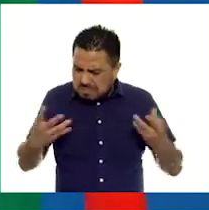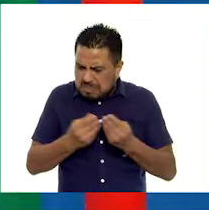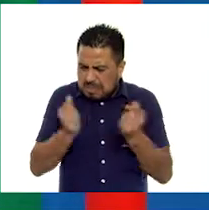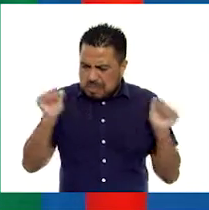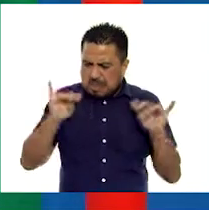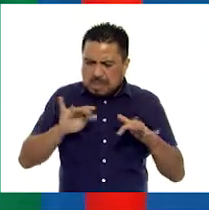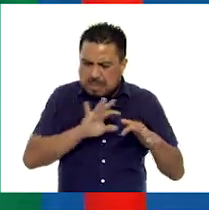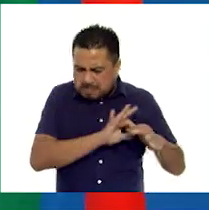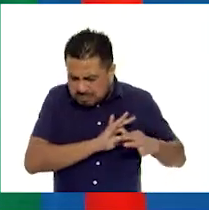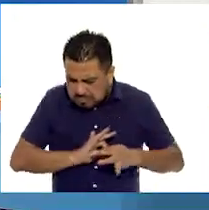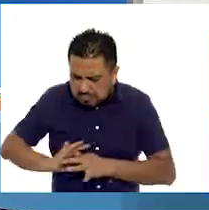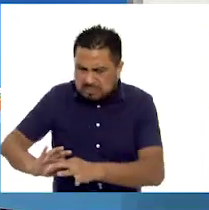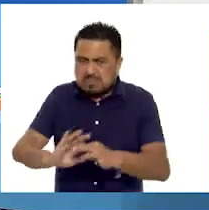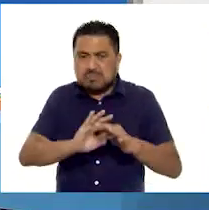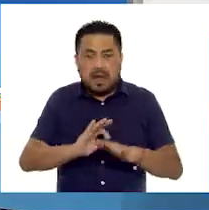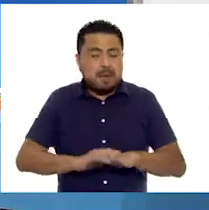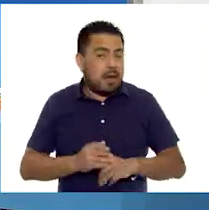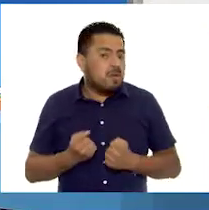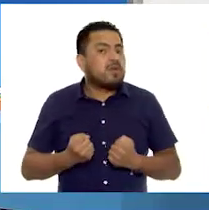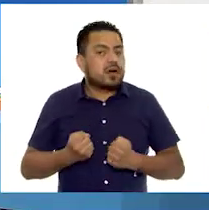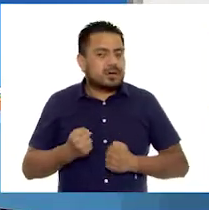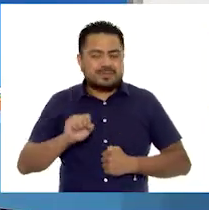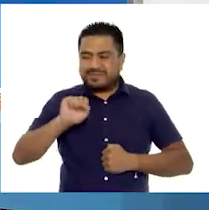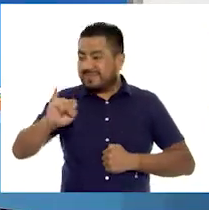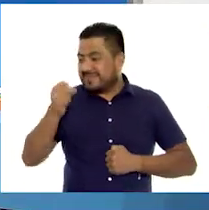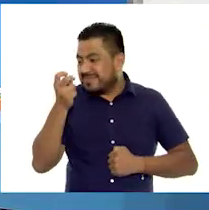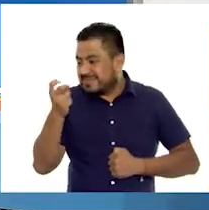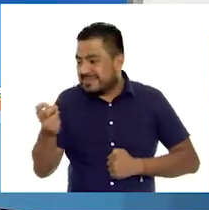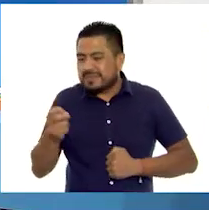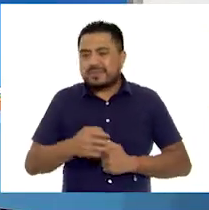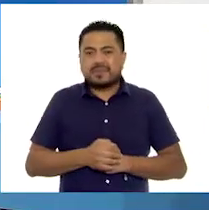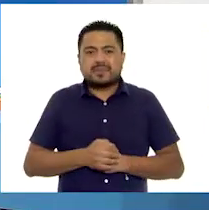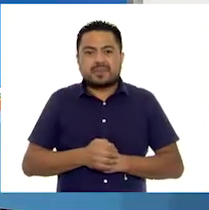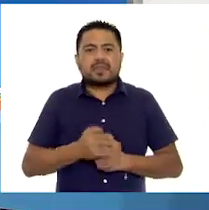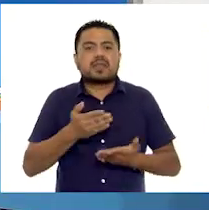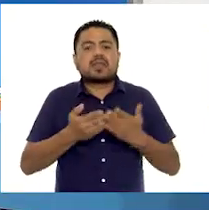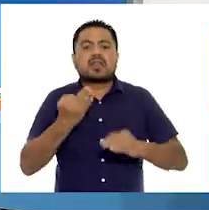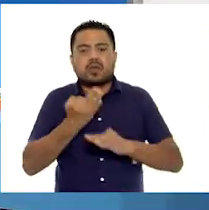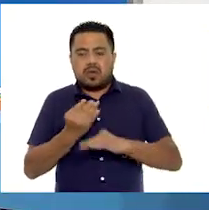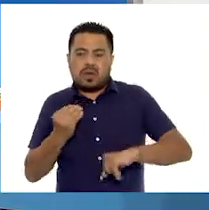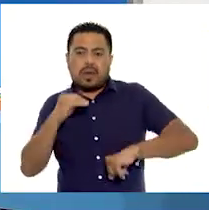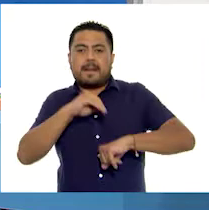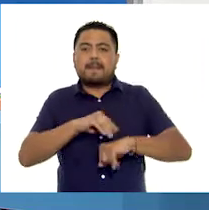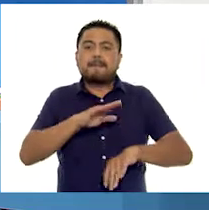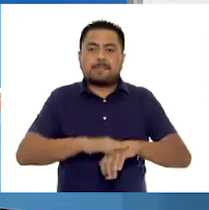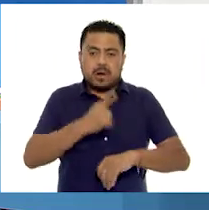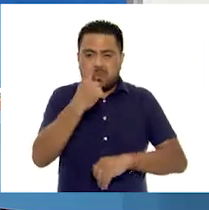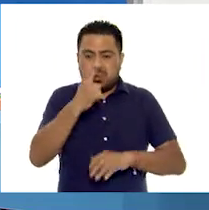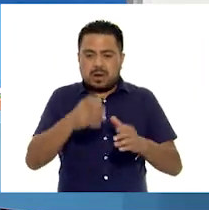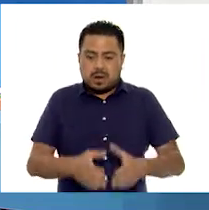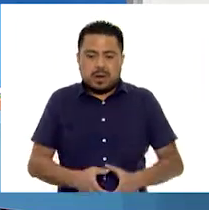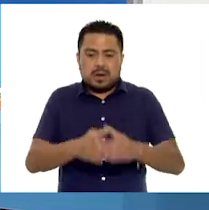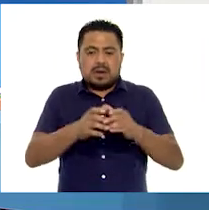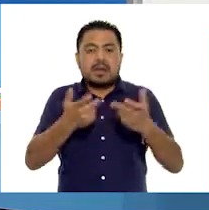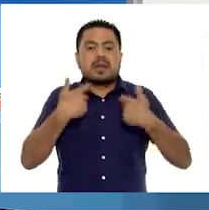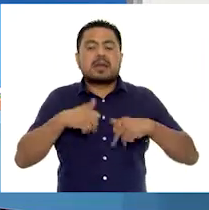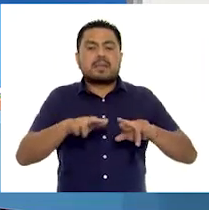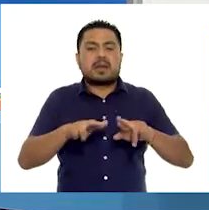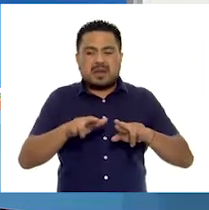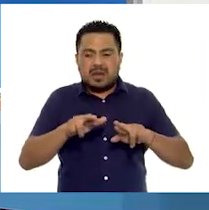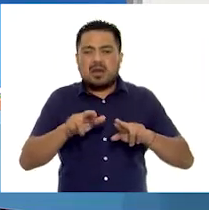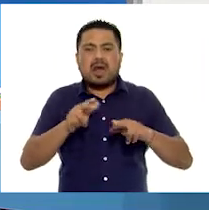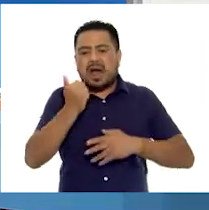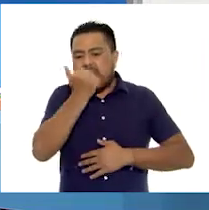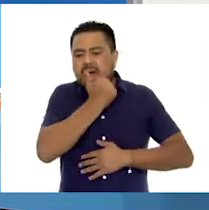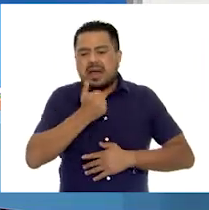unión hace la fuerza así es entonces vamos a poner una pieza más en nuestra torre que representa el movimiento estudiantil que